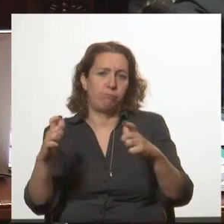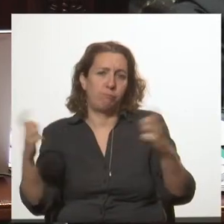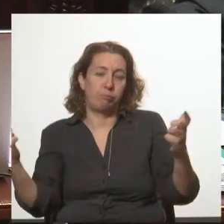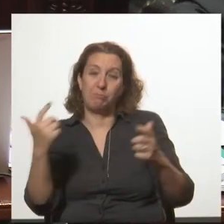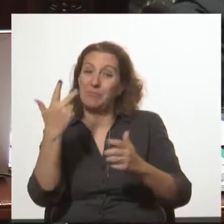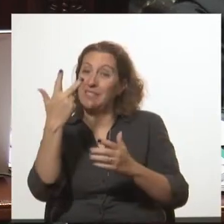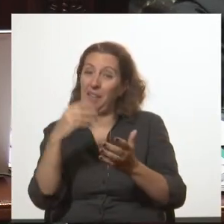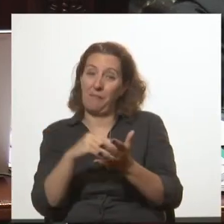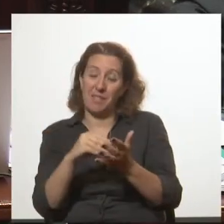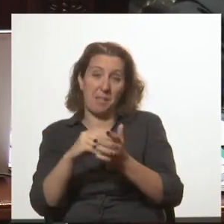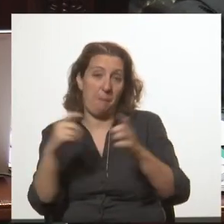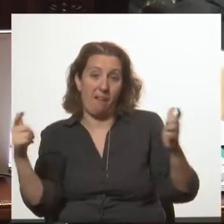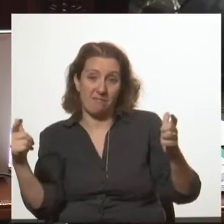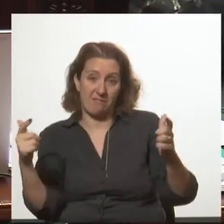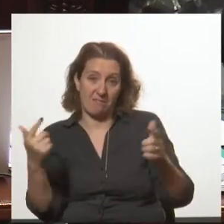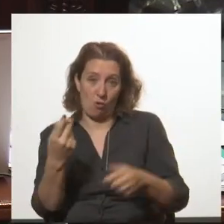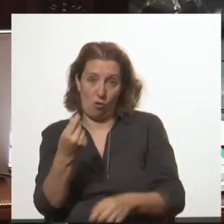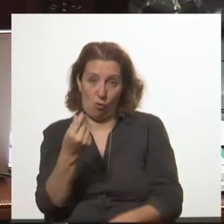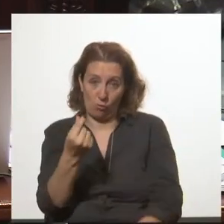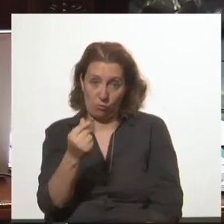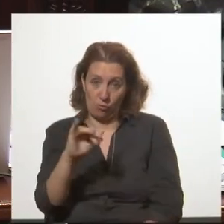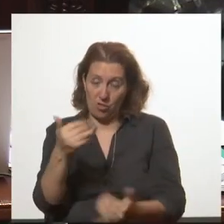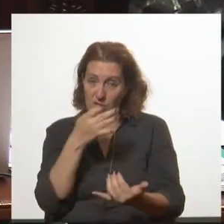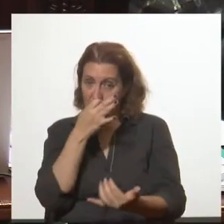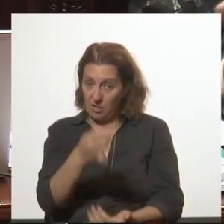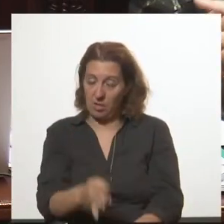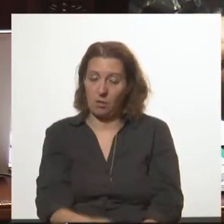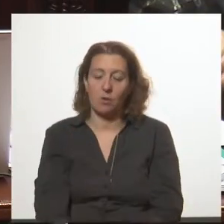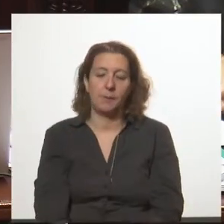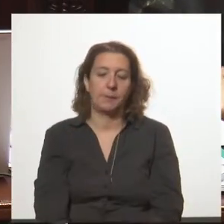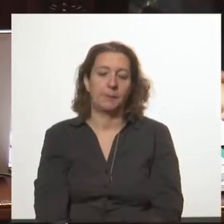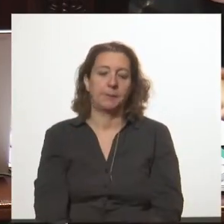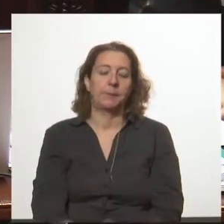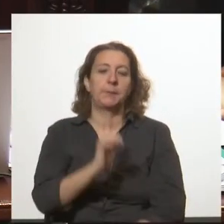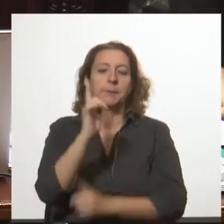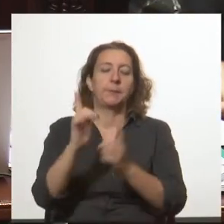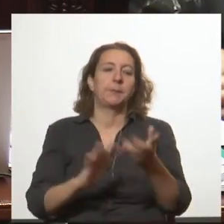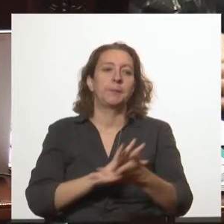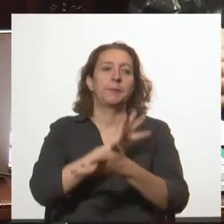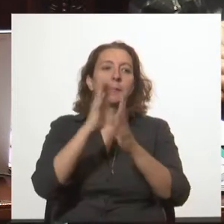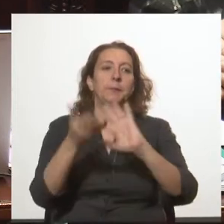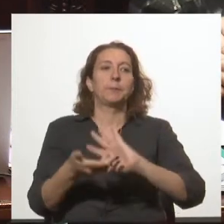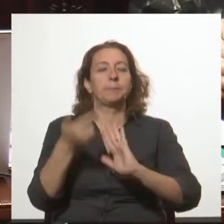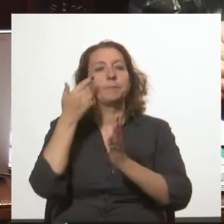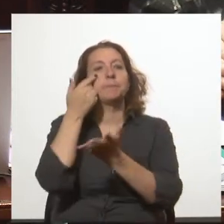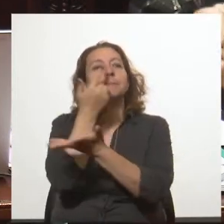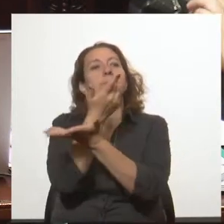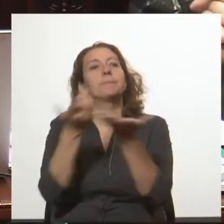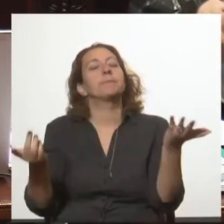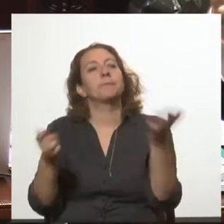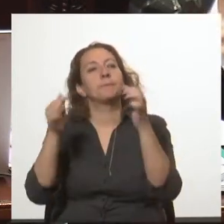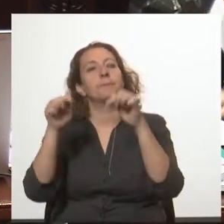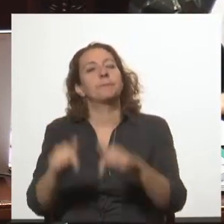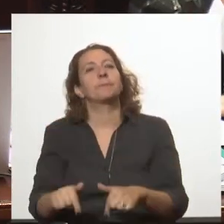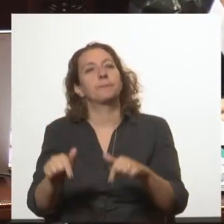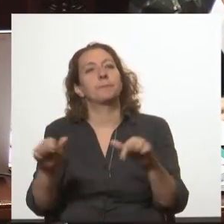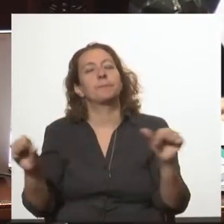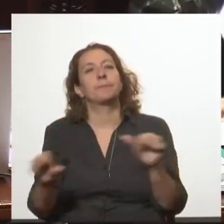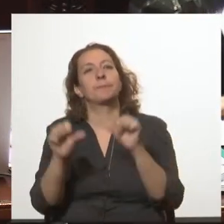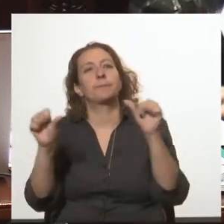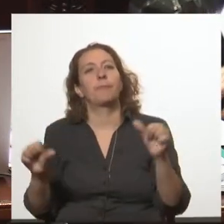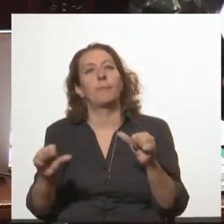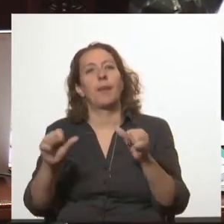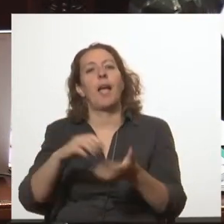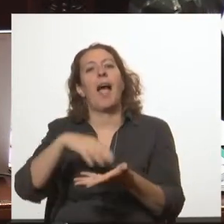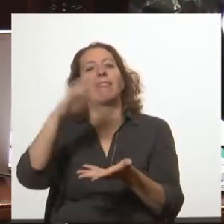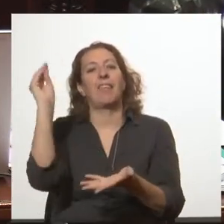se expresó cuando de alguna manera se encaminó por esta aventura de la construcción del delante de